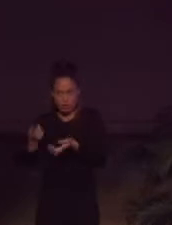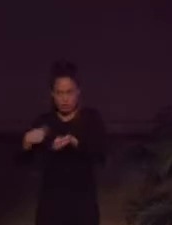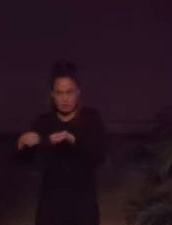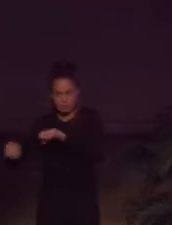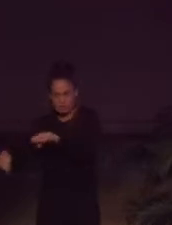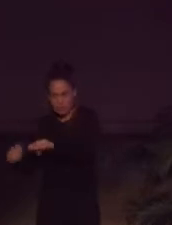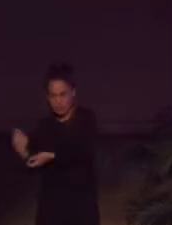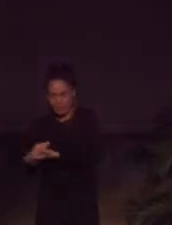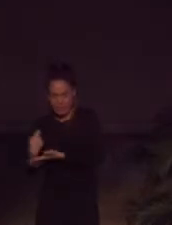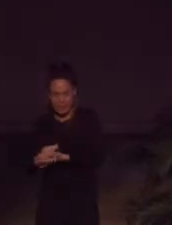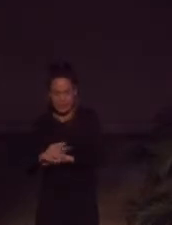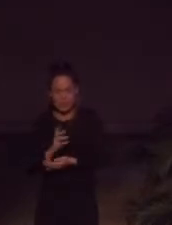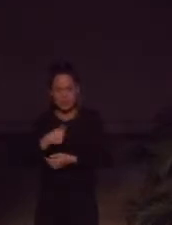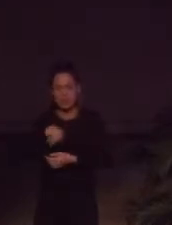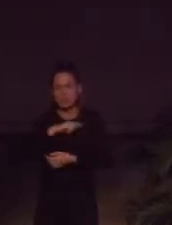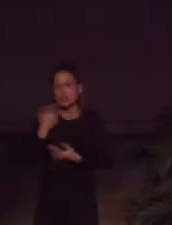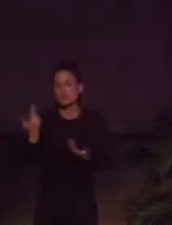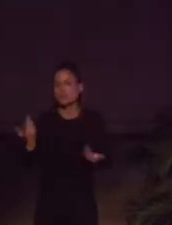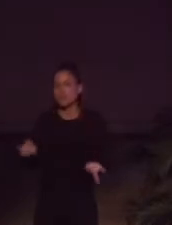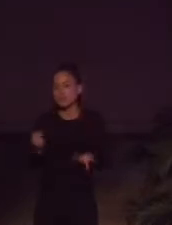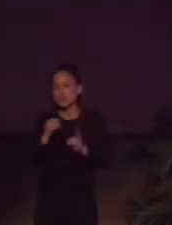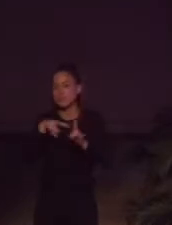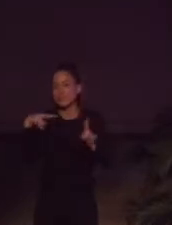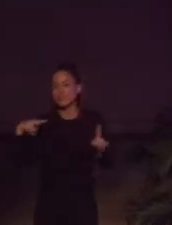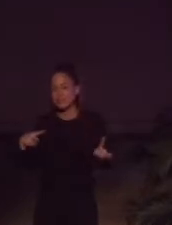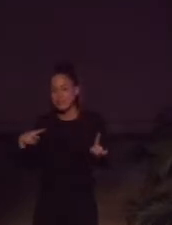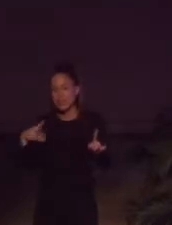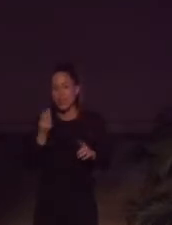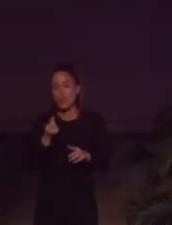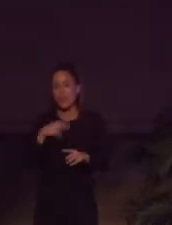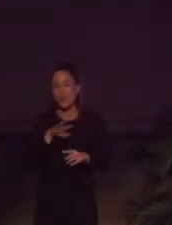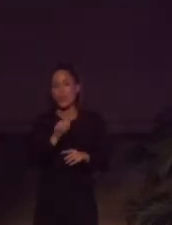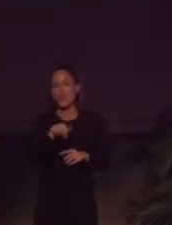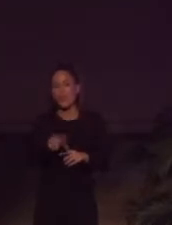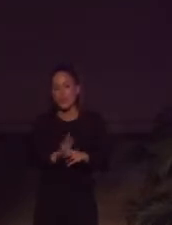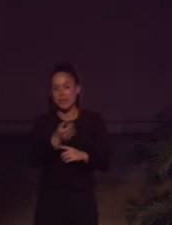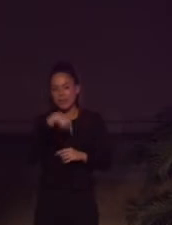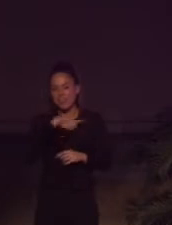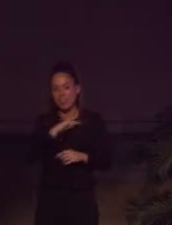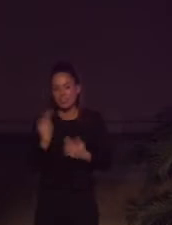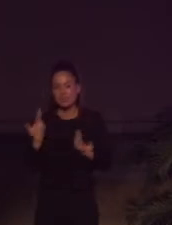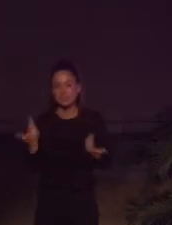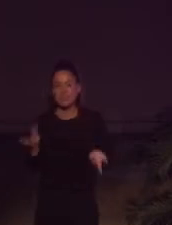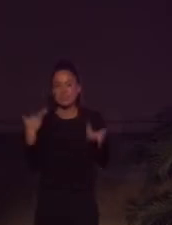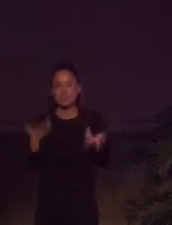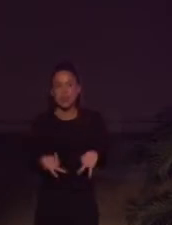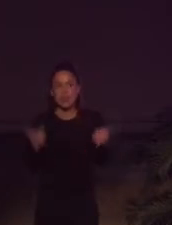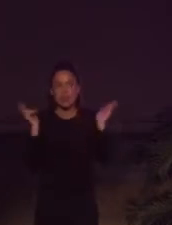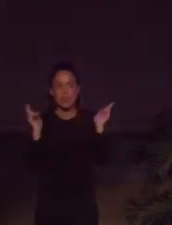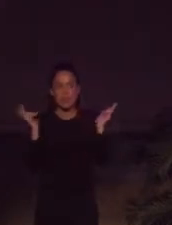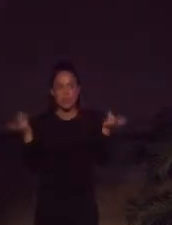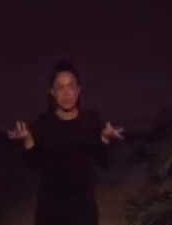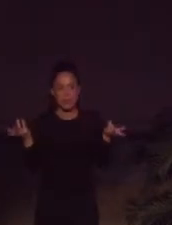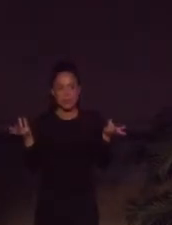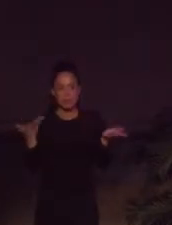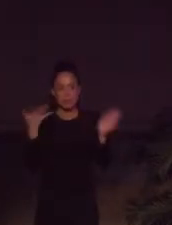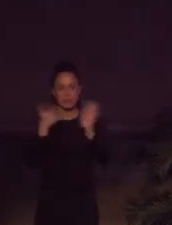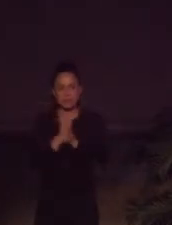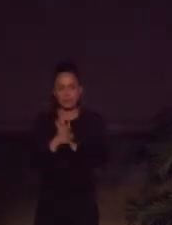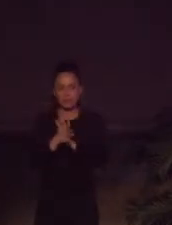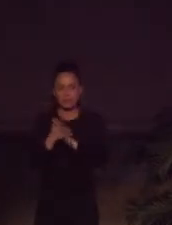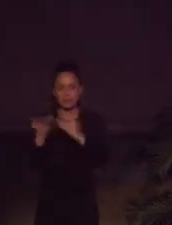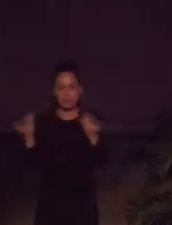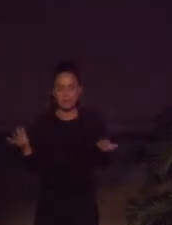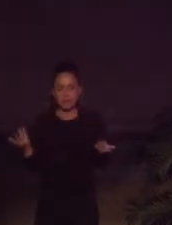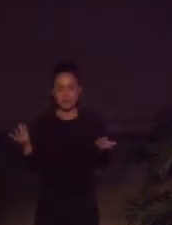Como tenemos la perspectiva de lo queer, para nosotros lo queer es una teoría de la liberación, digamos, liberadora, porque nos libera de la subjetividad